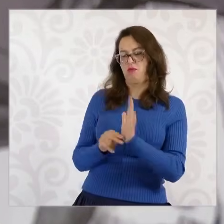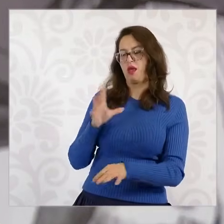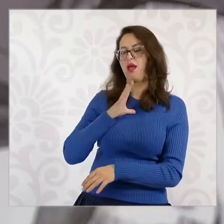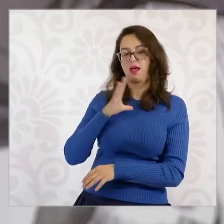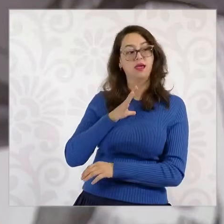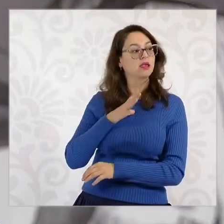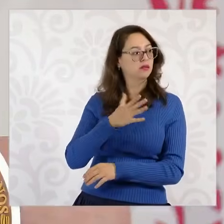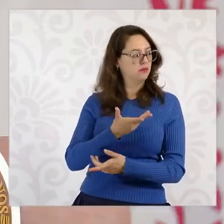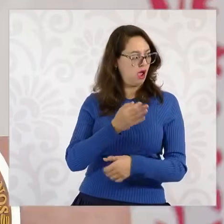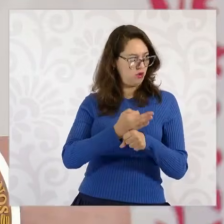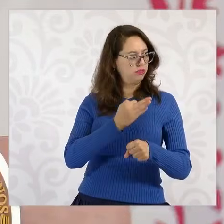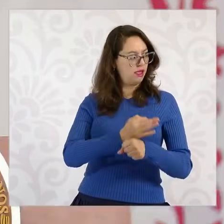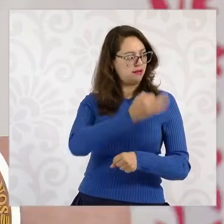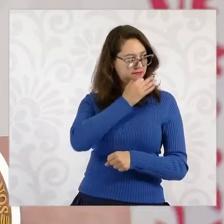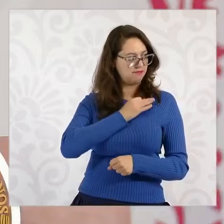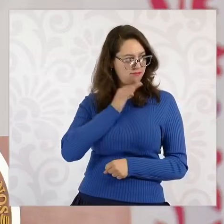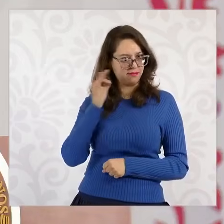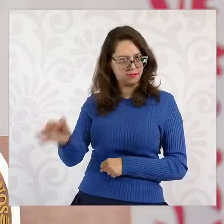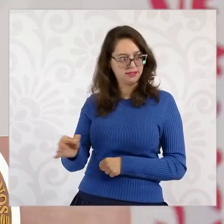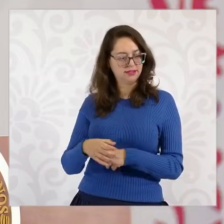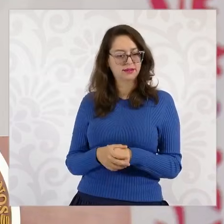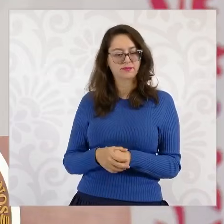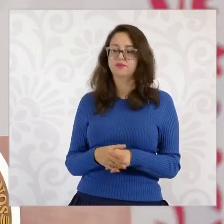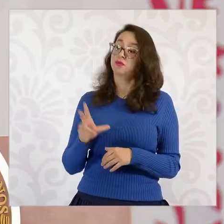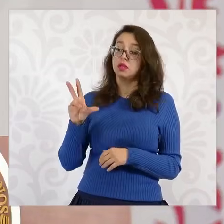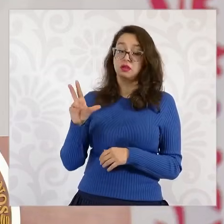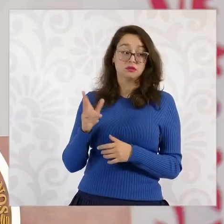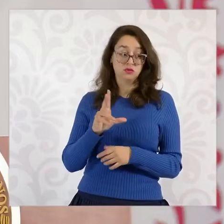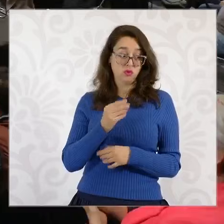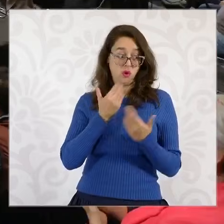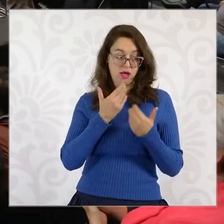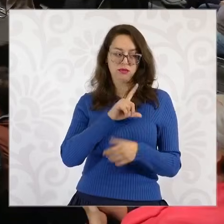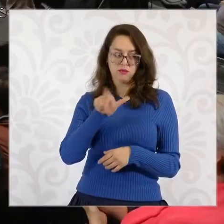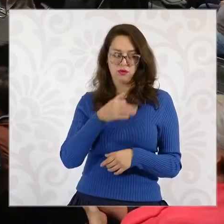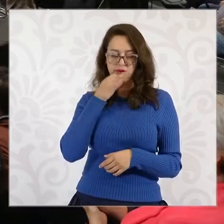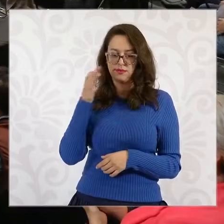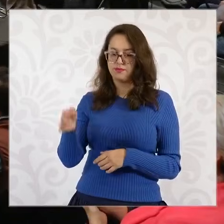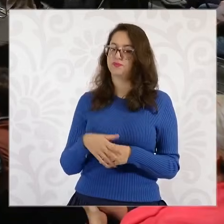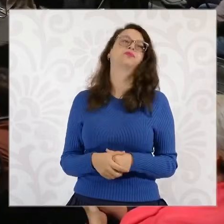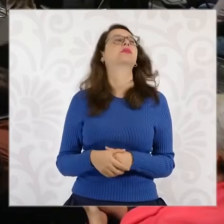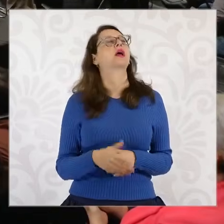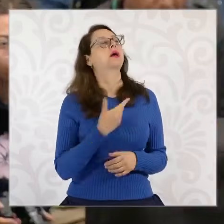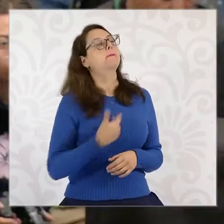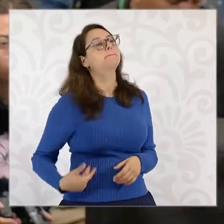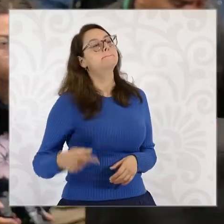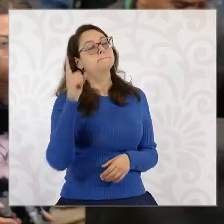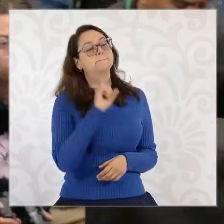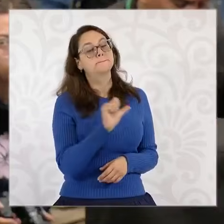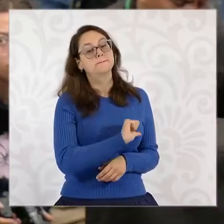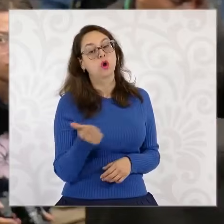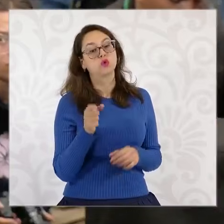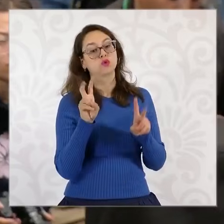gusto, a ver si antes de que acabe la conferencia la podemos tener y si no, que se informe después. Presidenta, también otro tema.